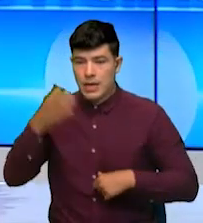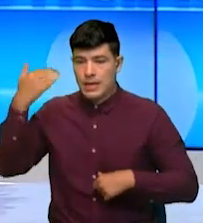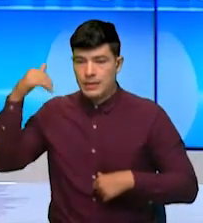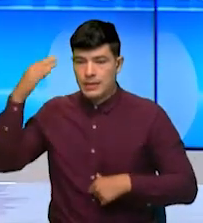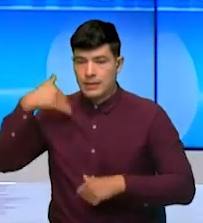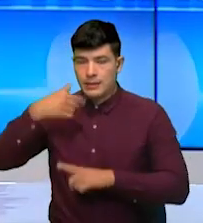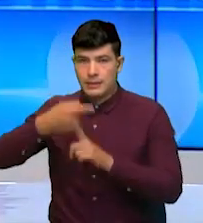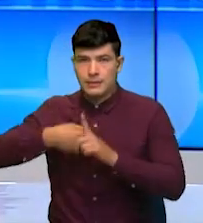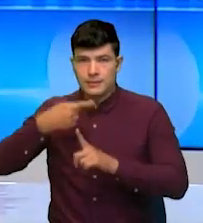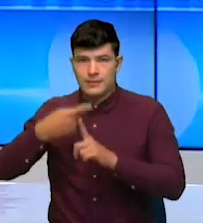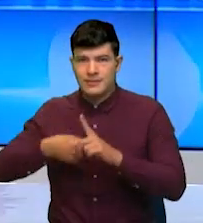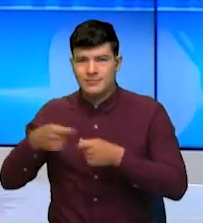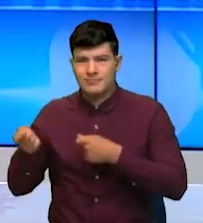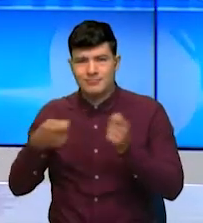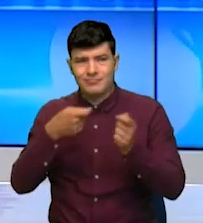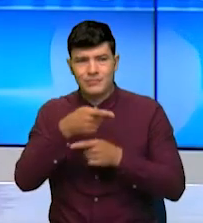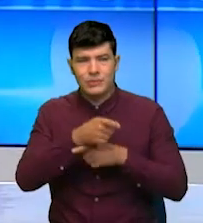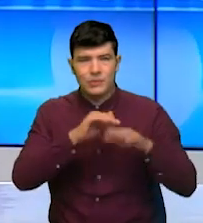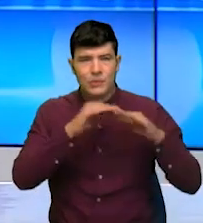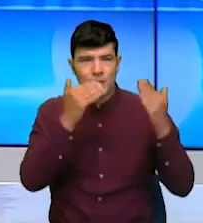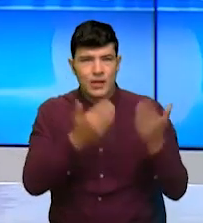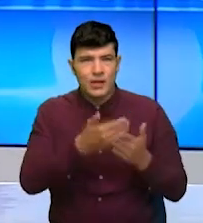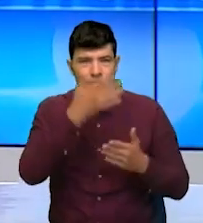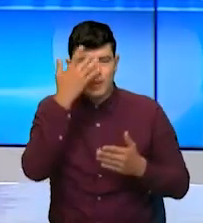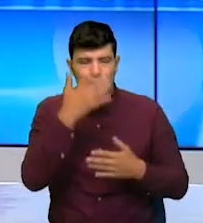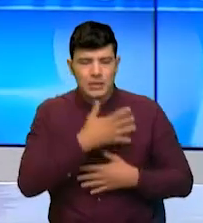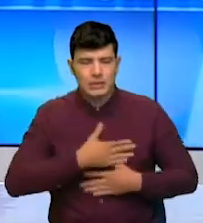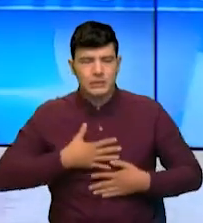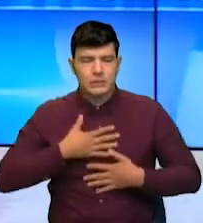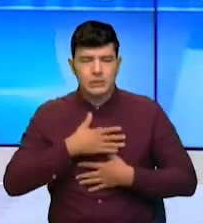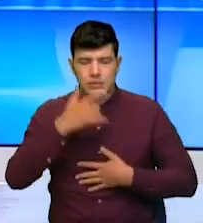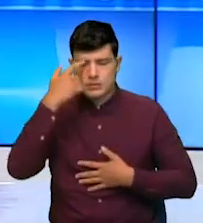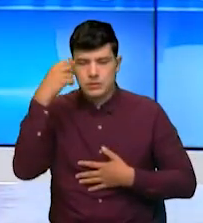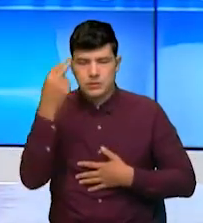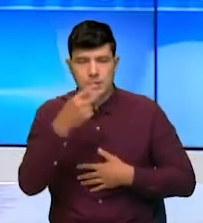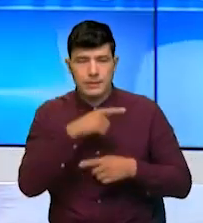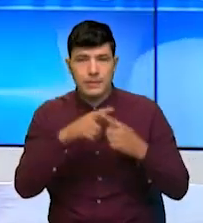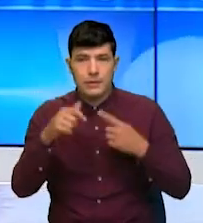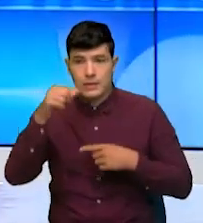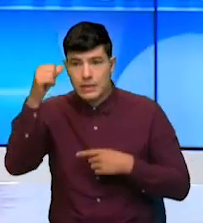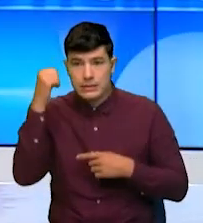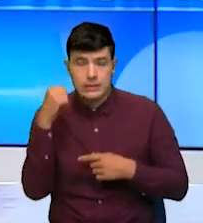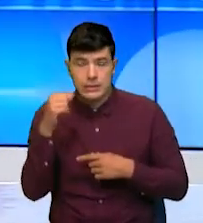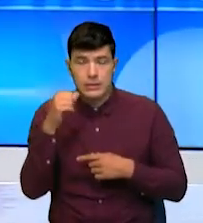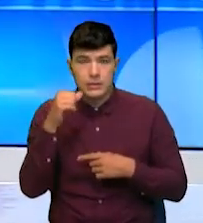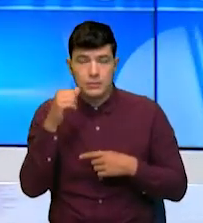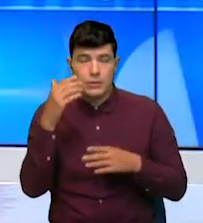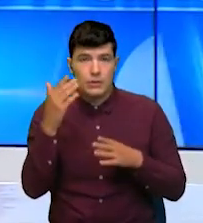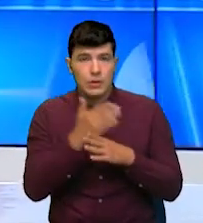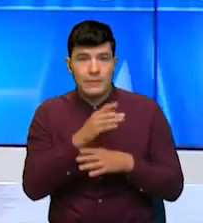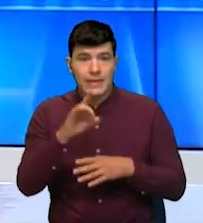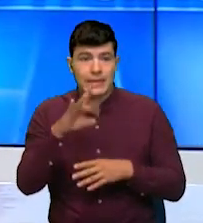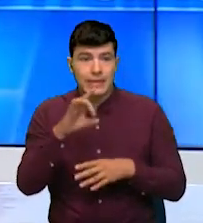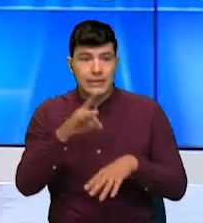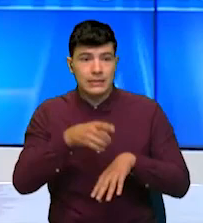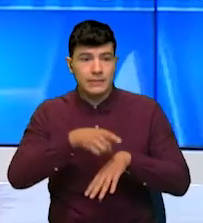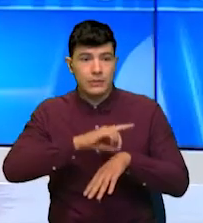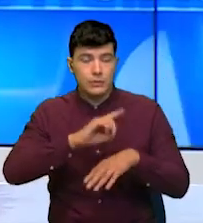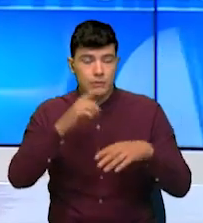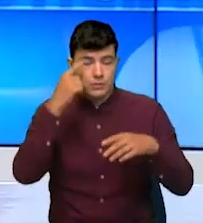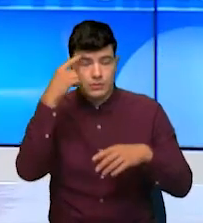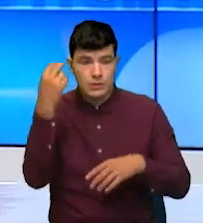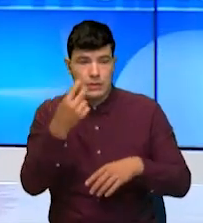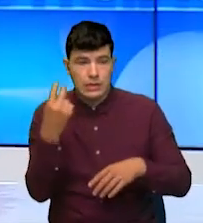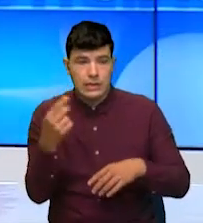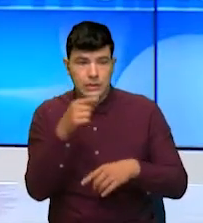devuelto del colegio por dolores en el pecho y mareos pero ayer tuvo una crisis que lo dejó 15 minutos inconsciente lo que hace necesario una atención